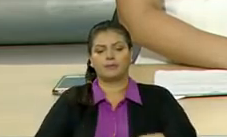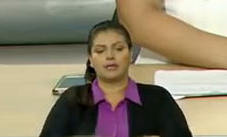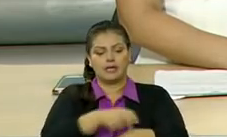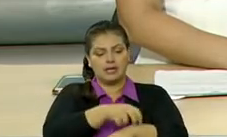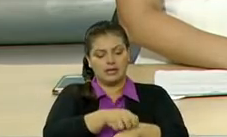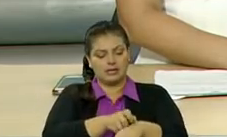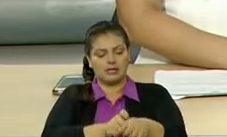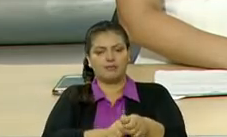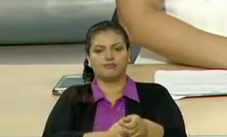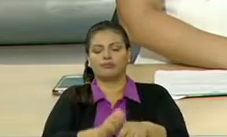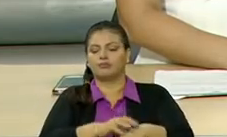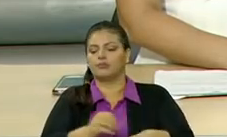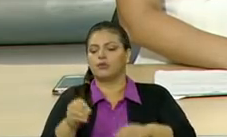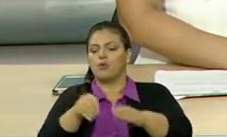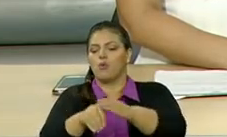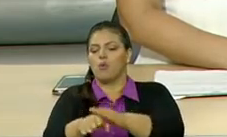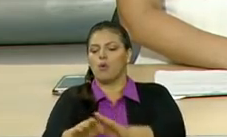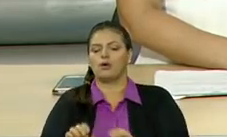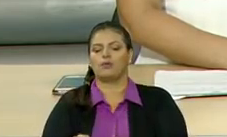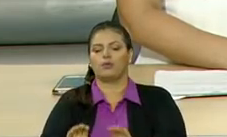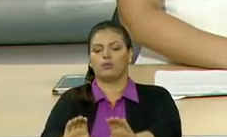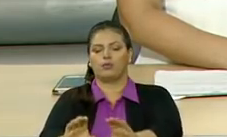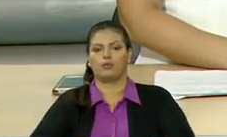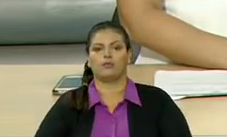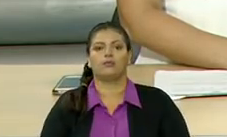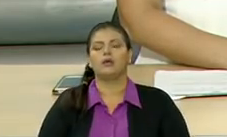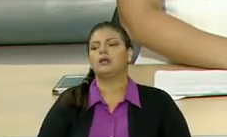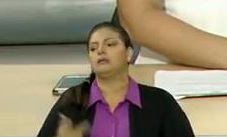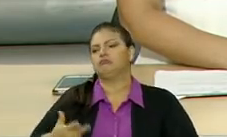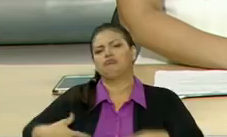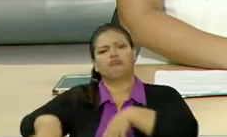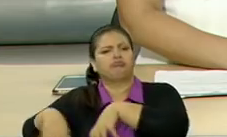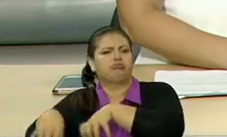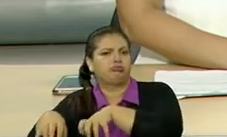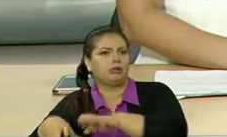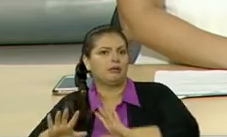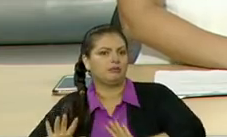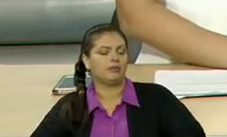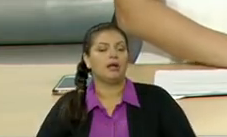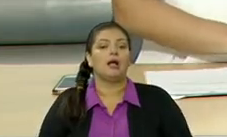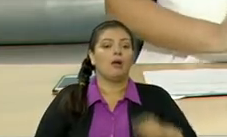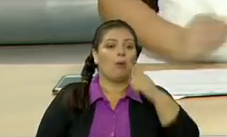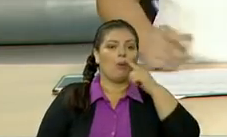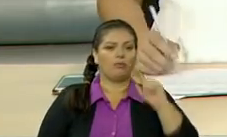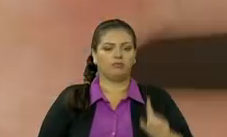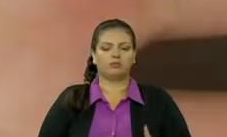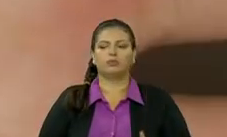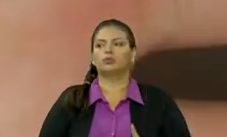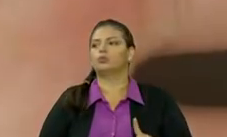reloj pertenecería a una jueza que labora en esa dependencia.